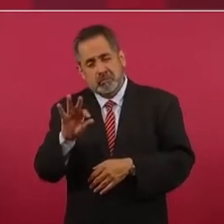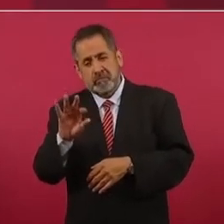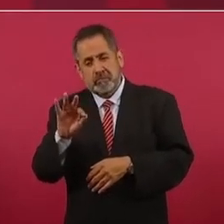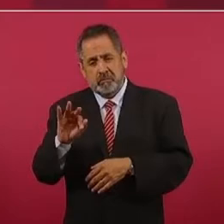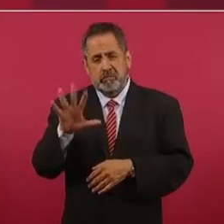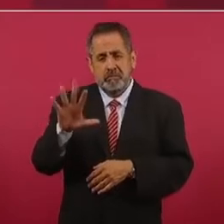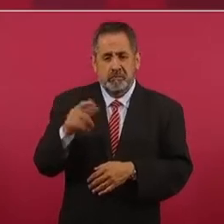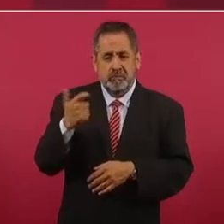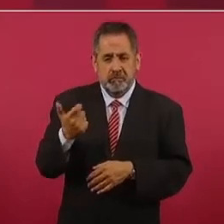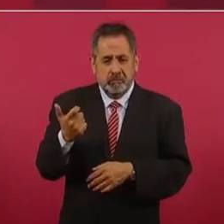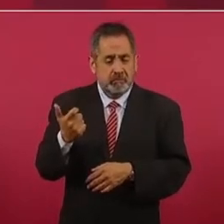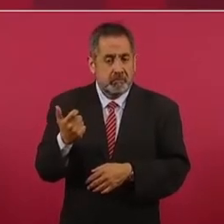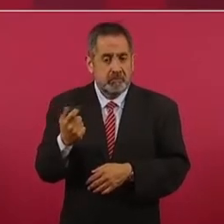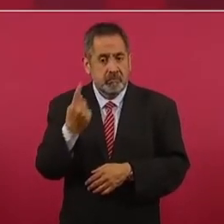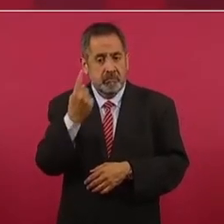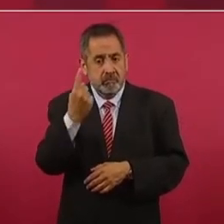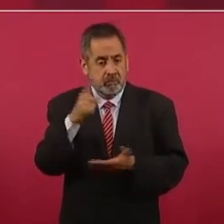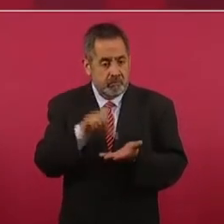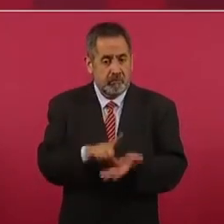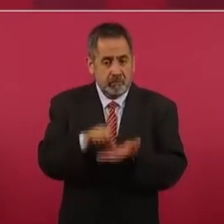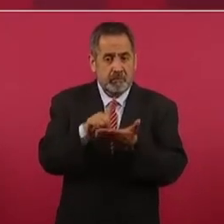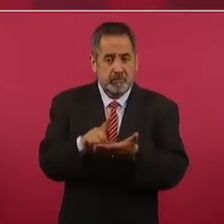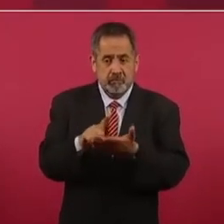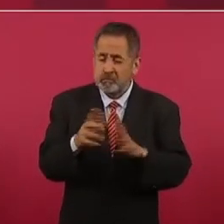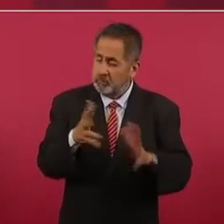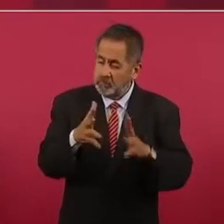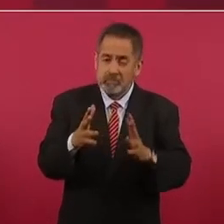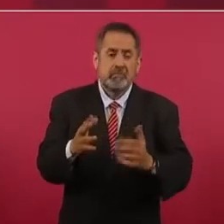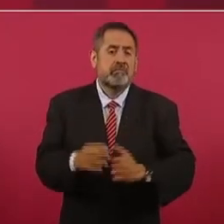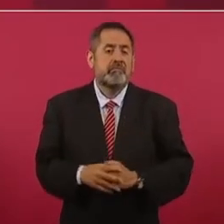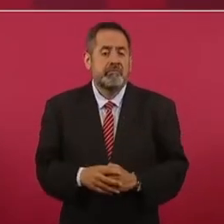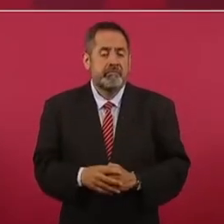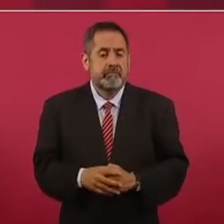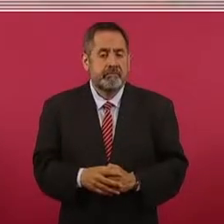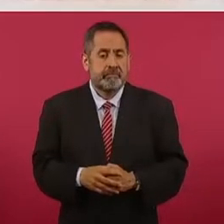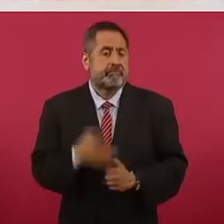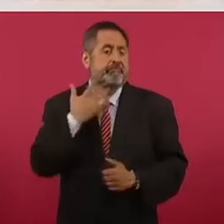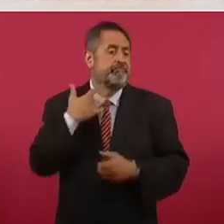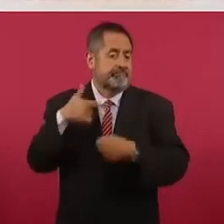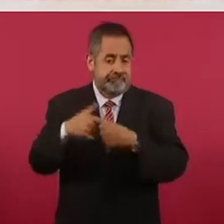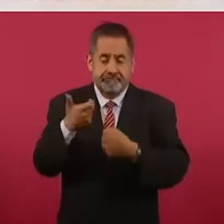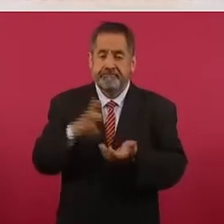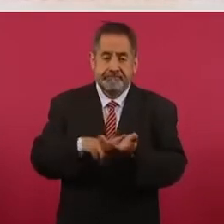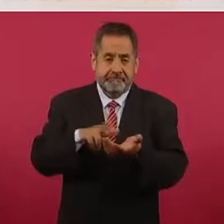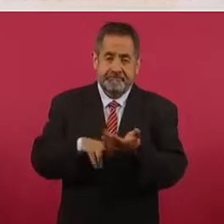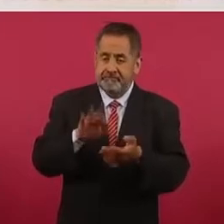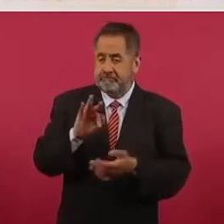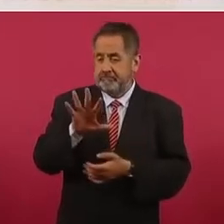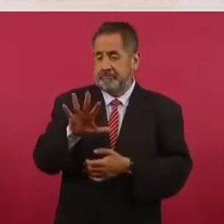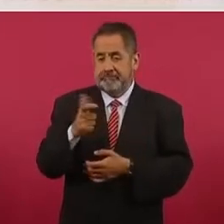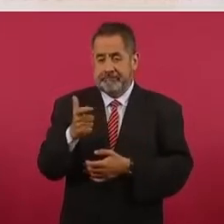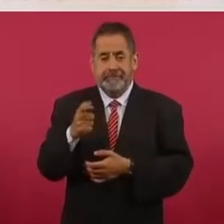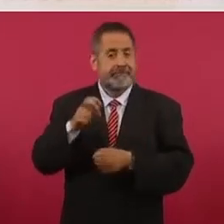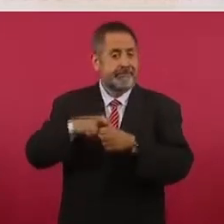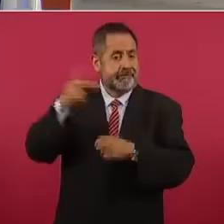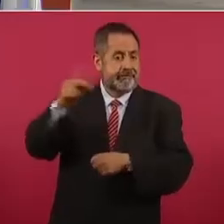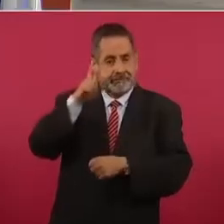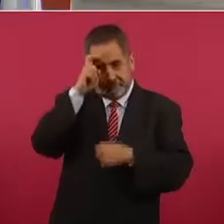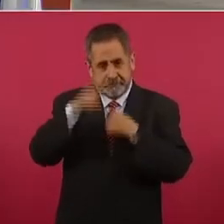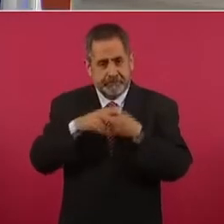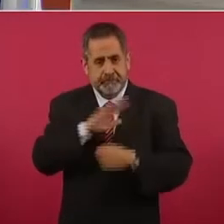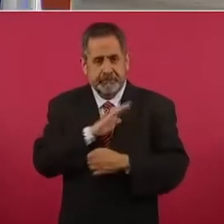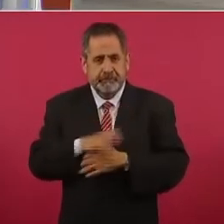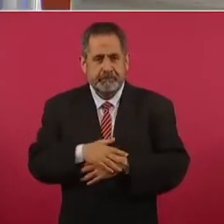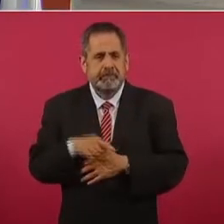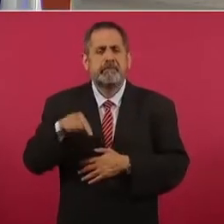40, 45 pesos el litro de gasolina. Nosotros estamos en